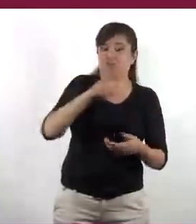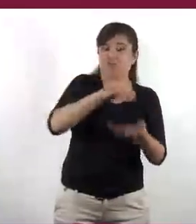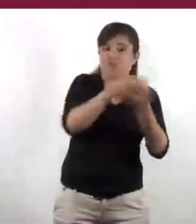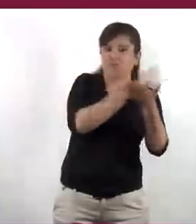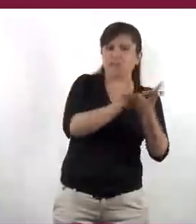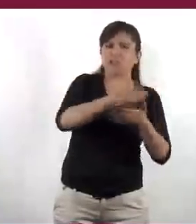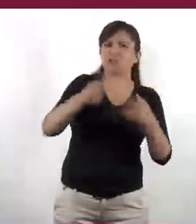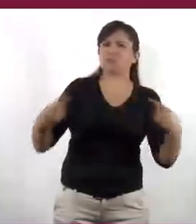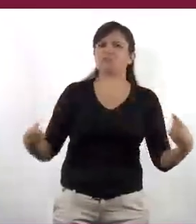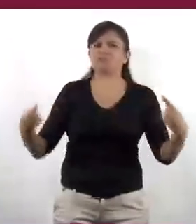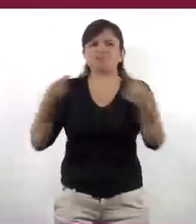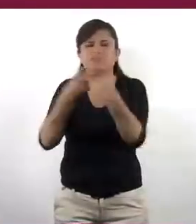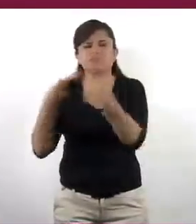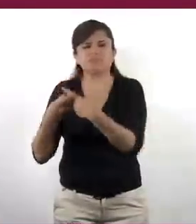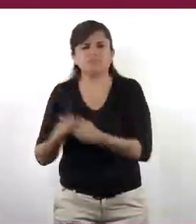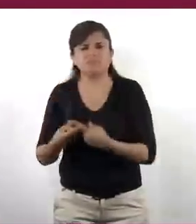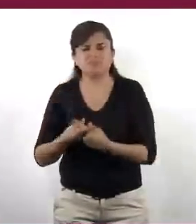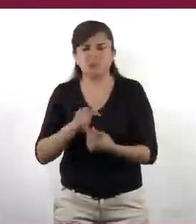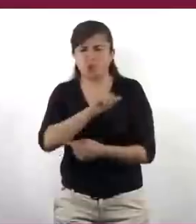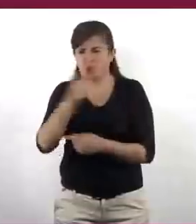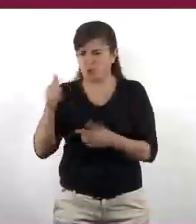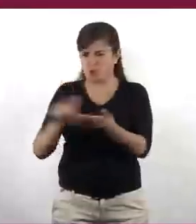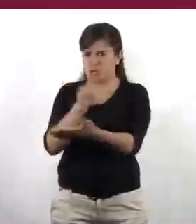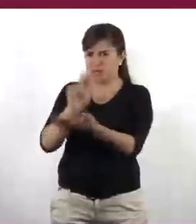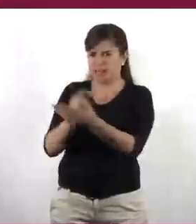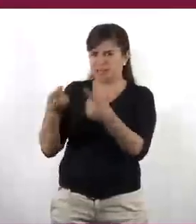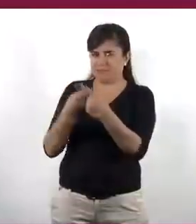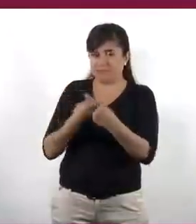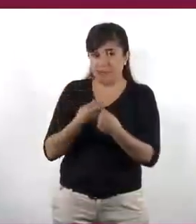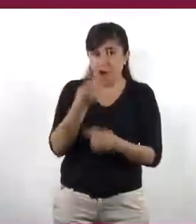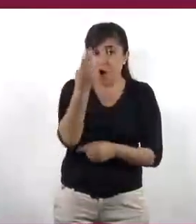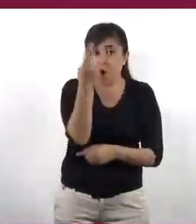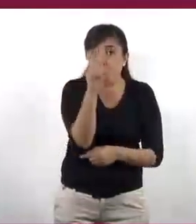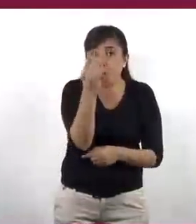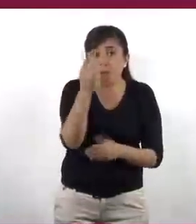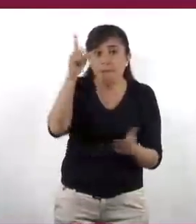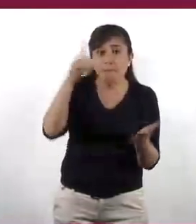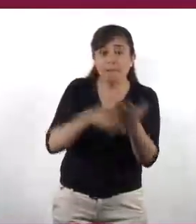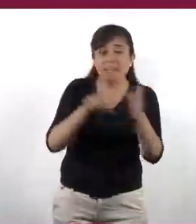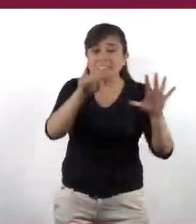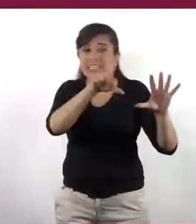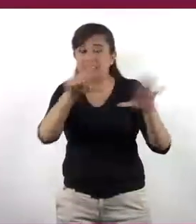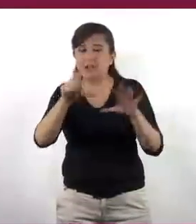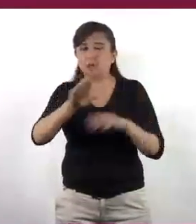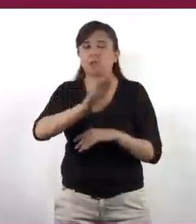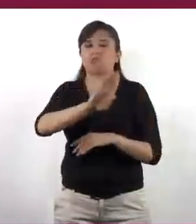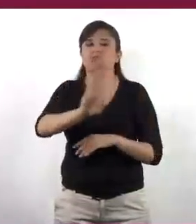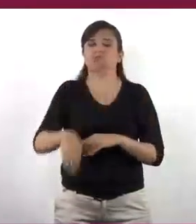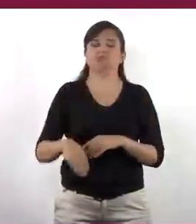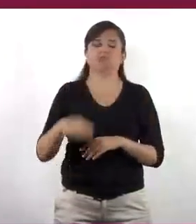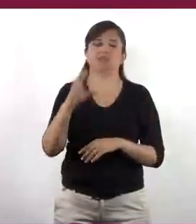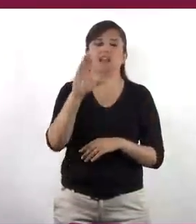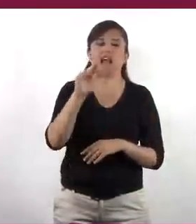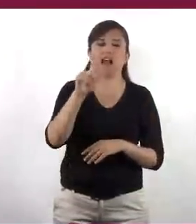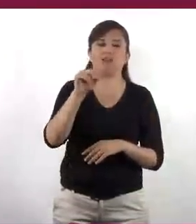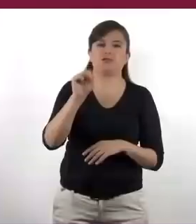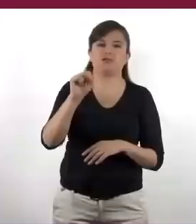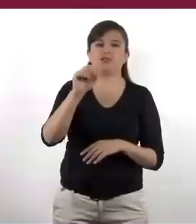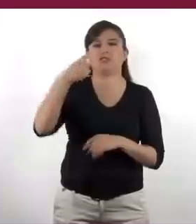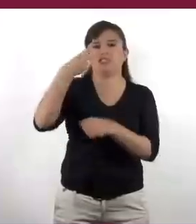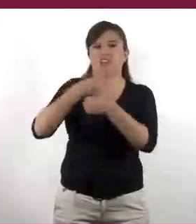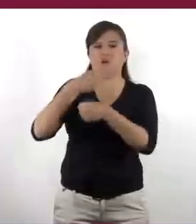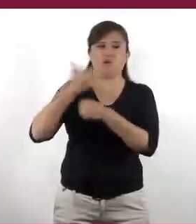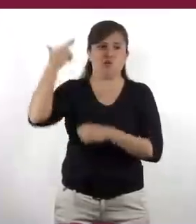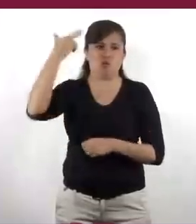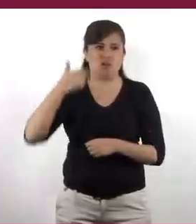documentos y lo estipulado en otro. En noviembre de 1700 murió Carlos II, el hechizado, quien